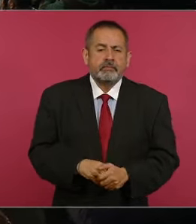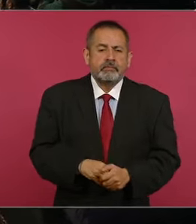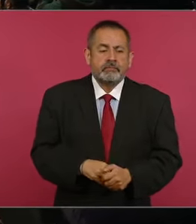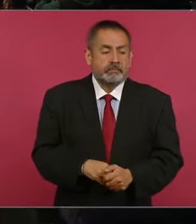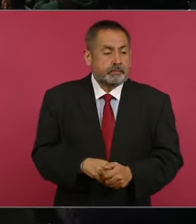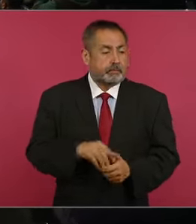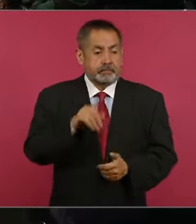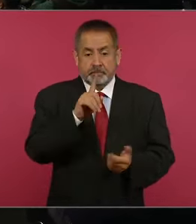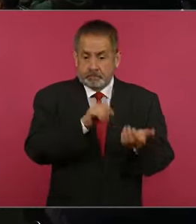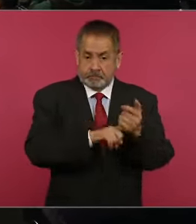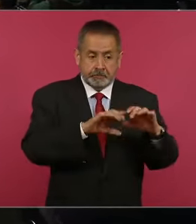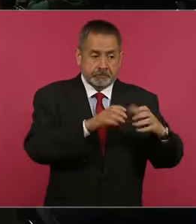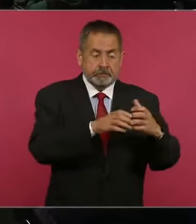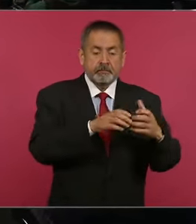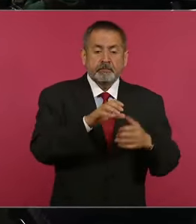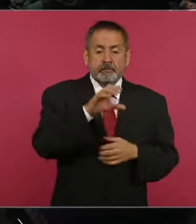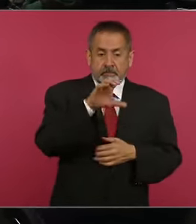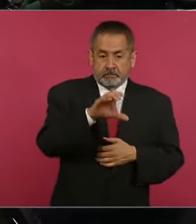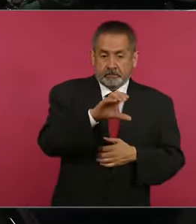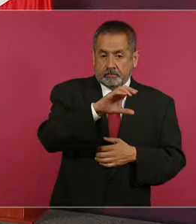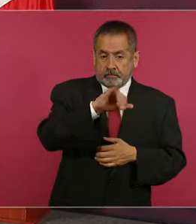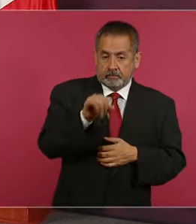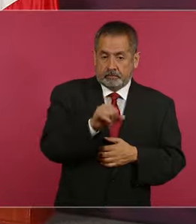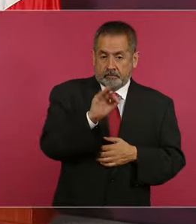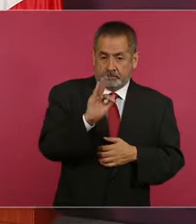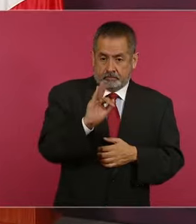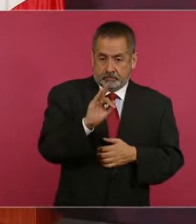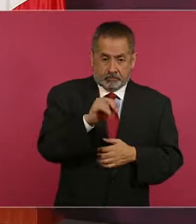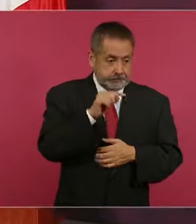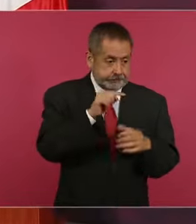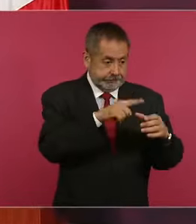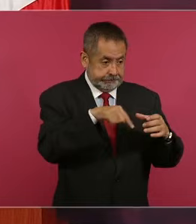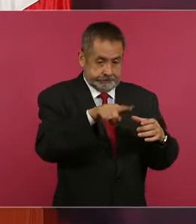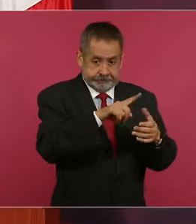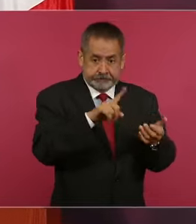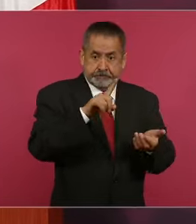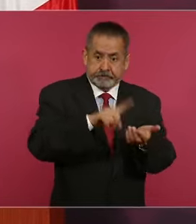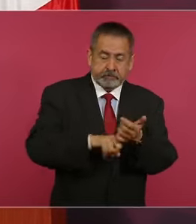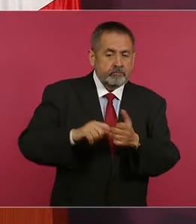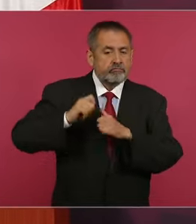El Consejo de la Judicatura es el encargado,